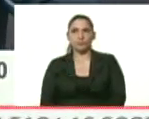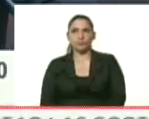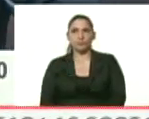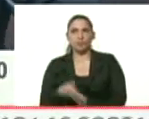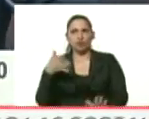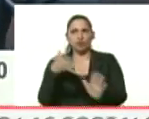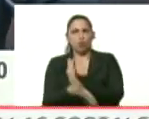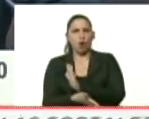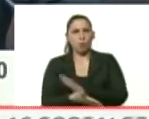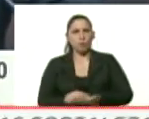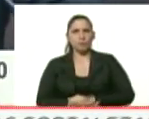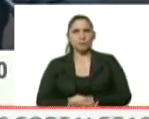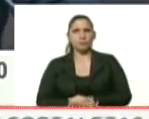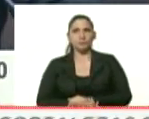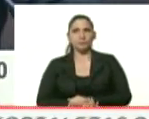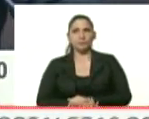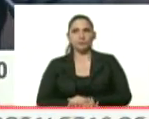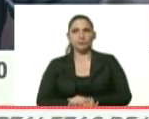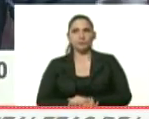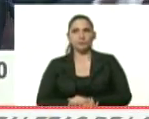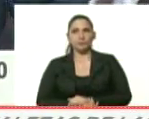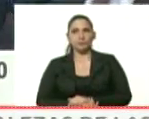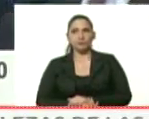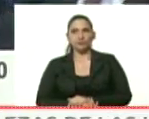En relación